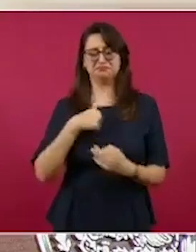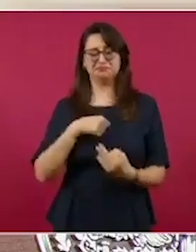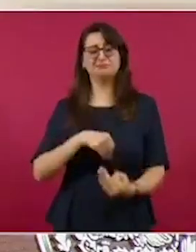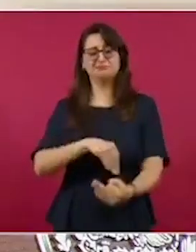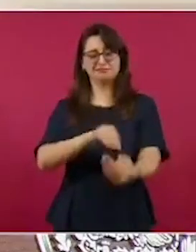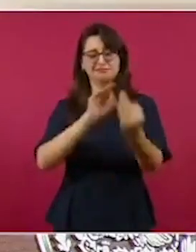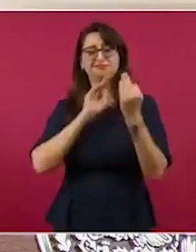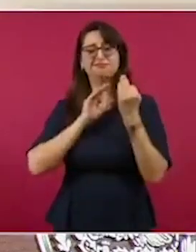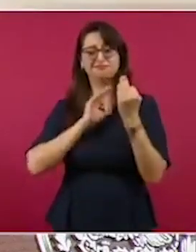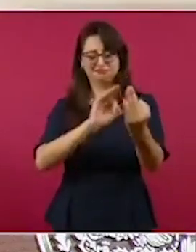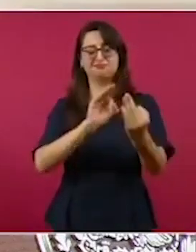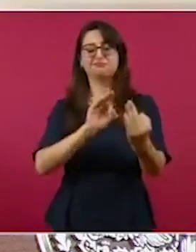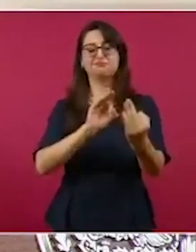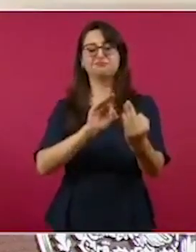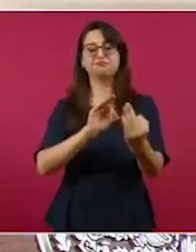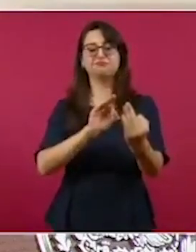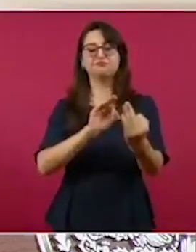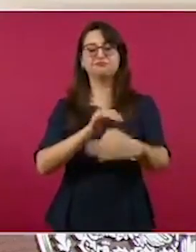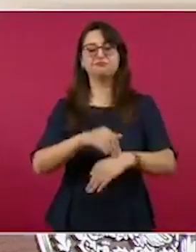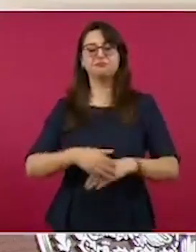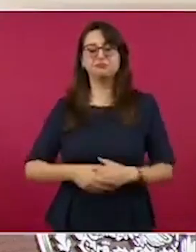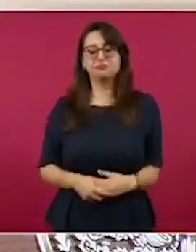a